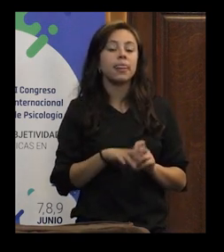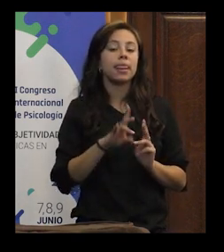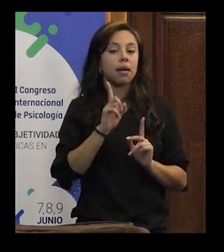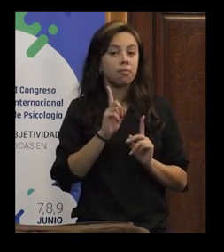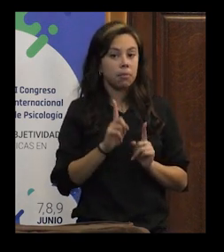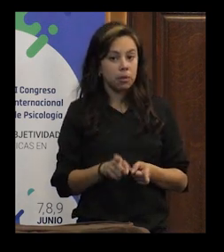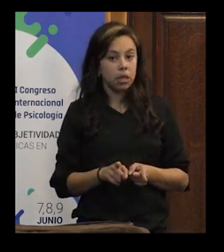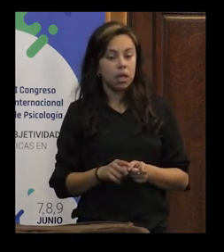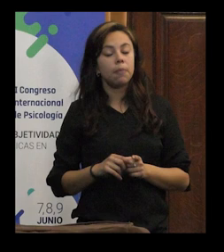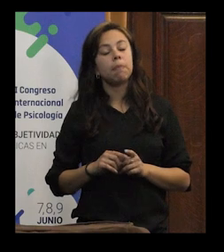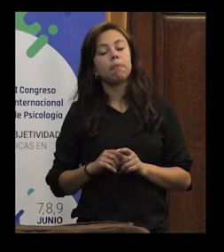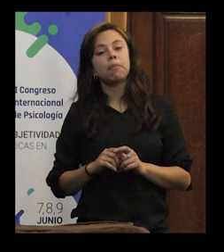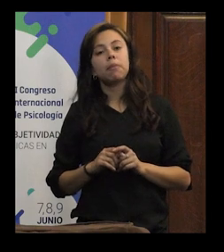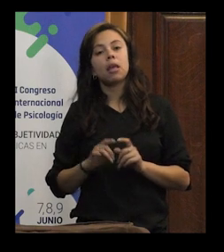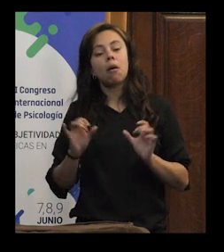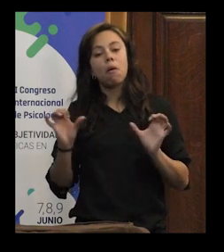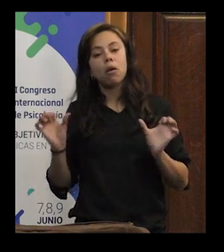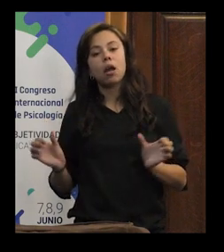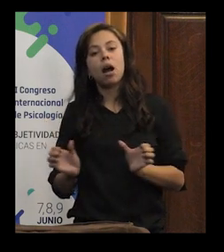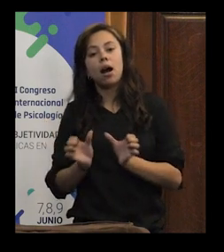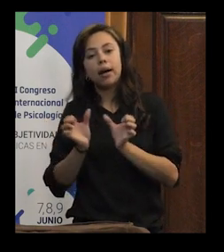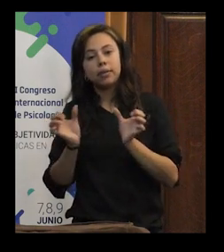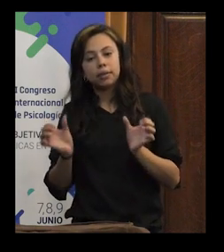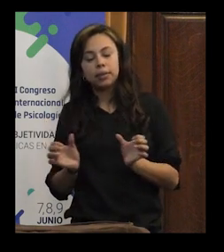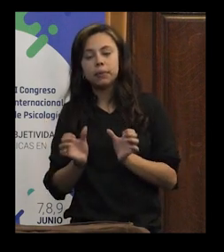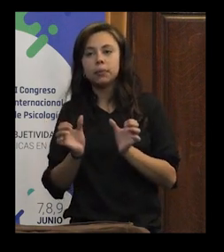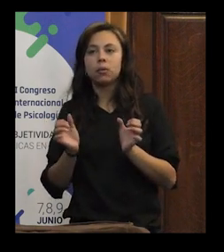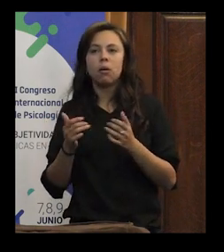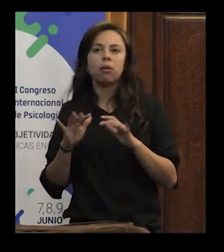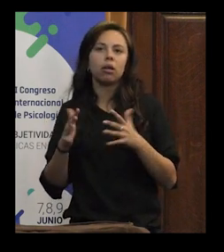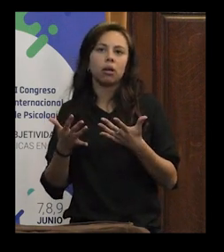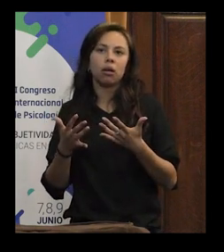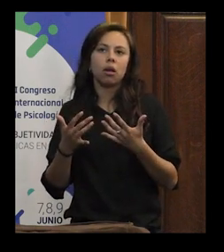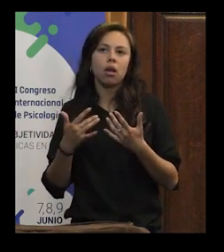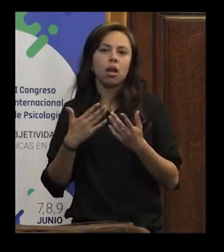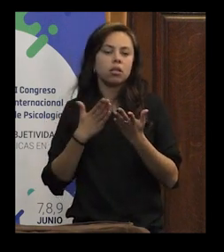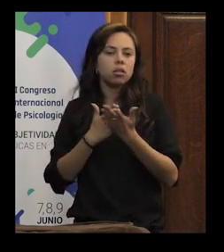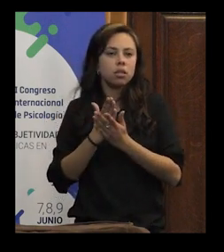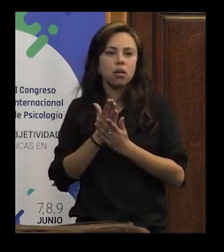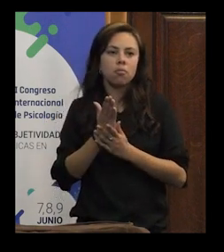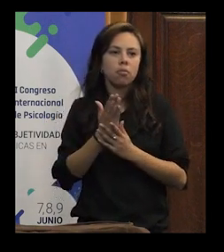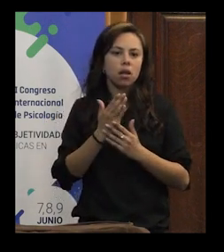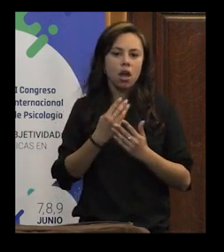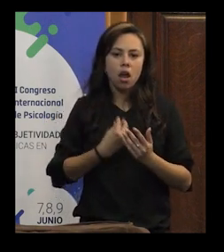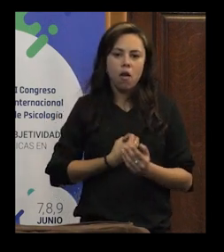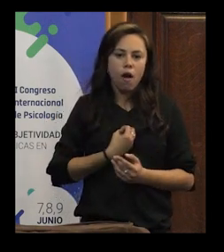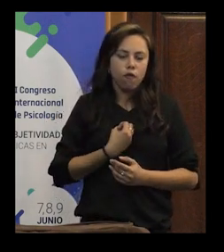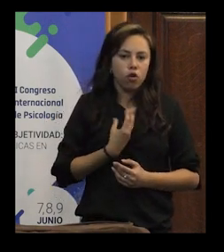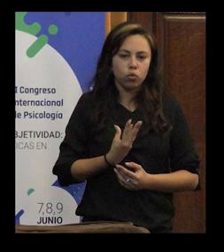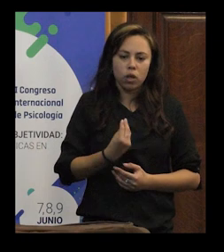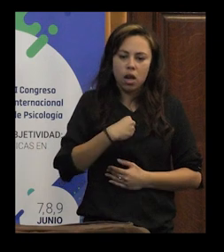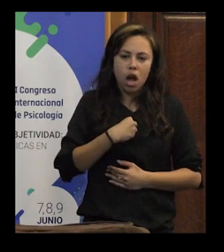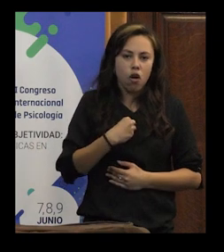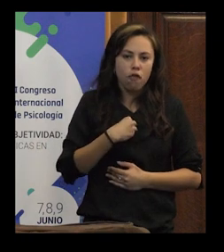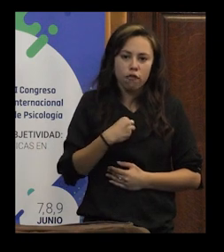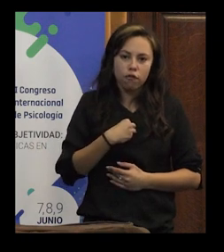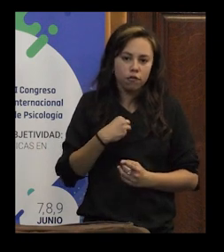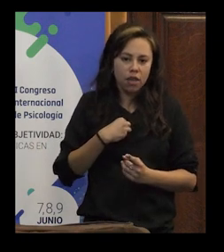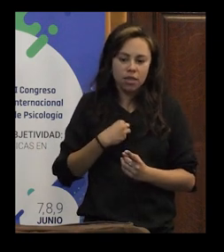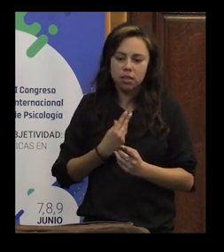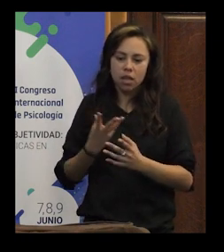ciencia, que implica depositar la esperanza en la posible cura de la enfermedad de